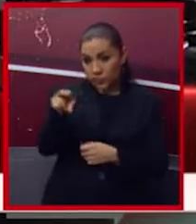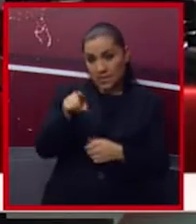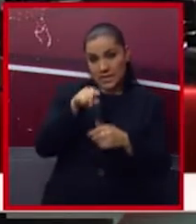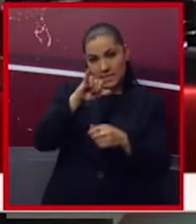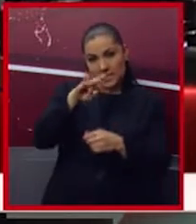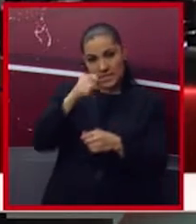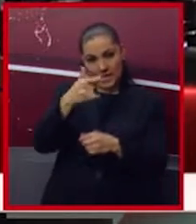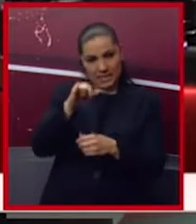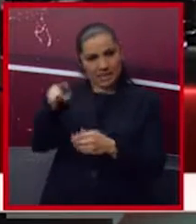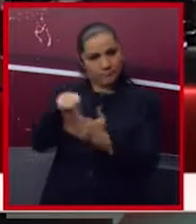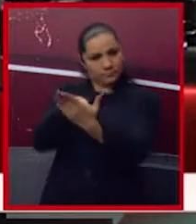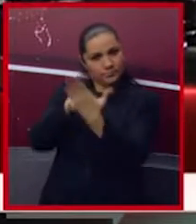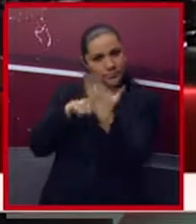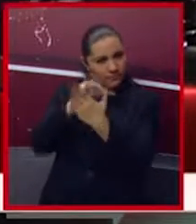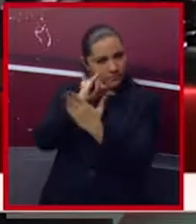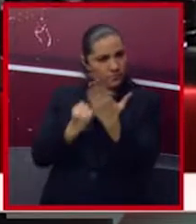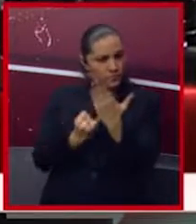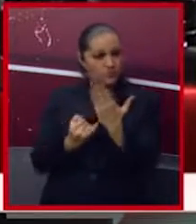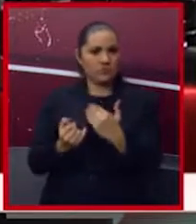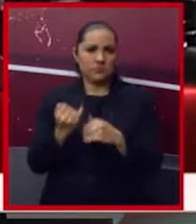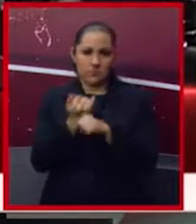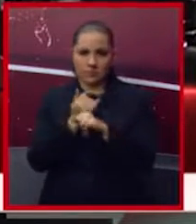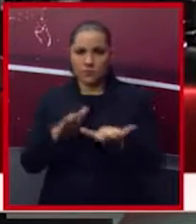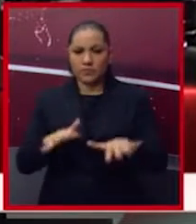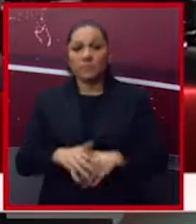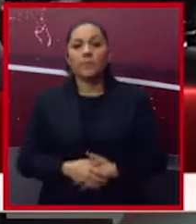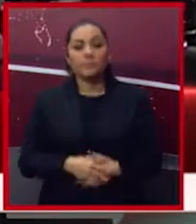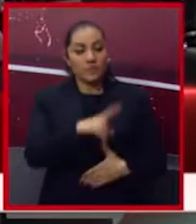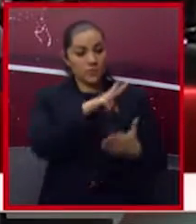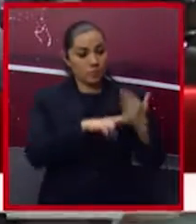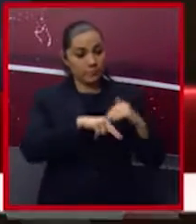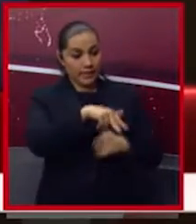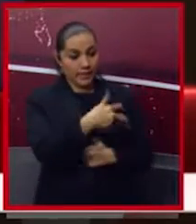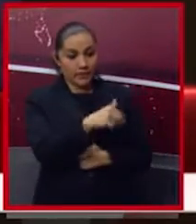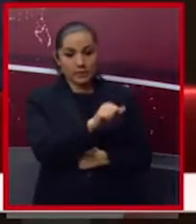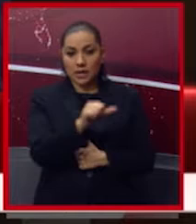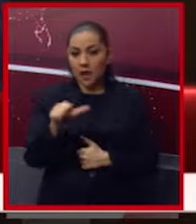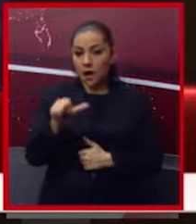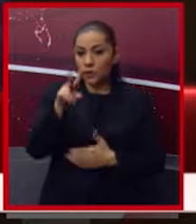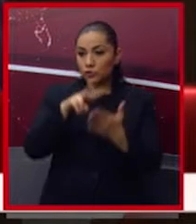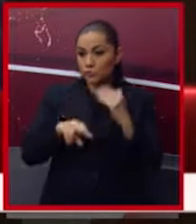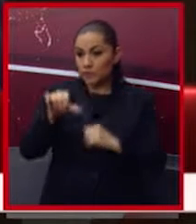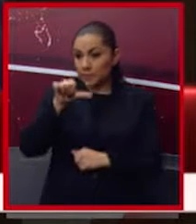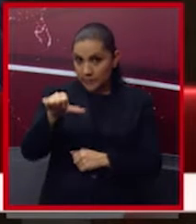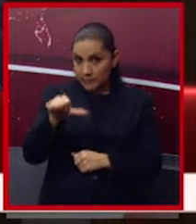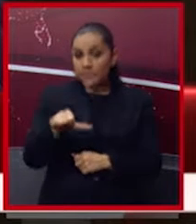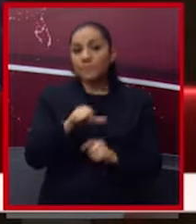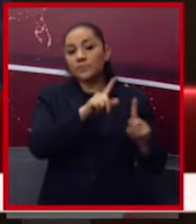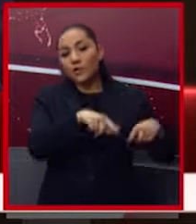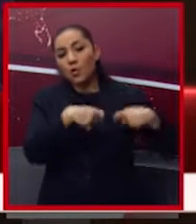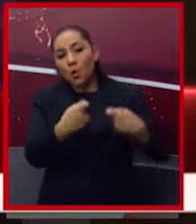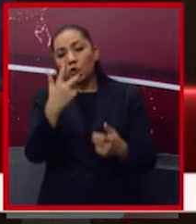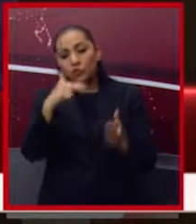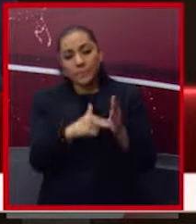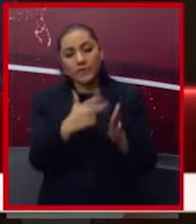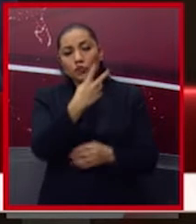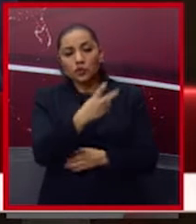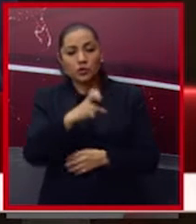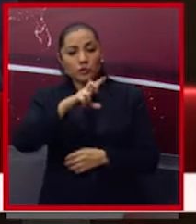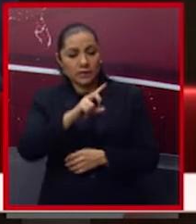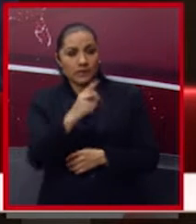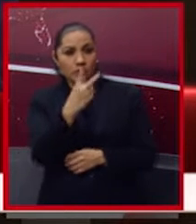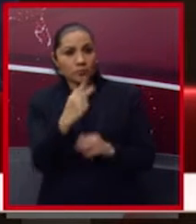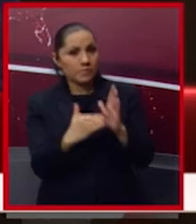recabadas por INEGI. Entre 2013 y 2016, se entregaron 8.283 millones de